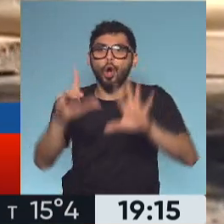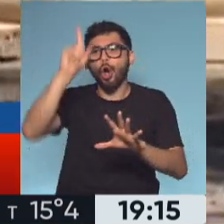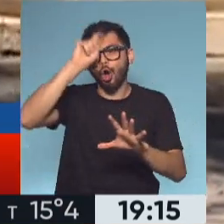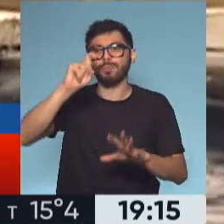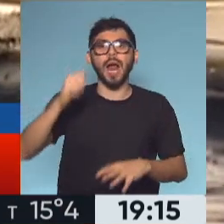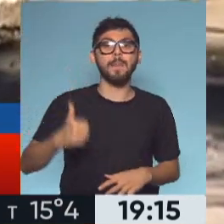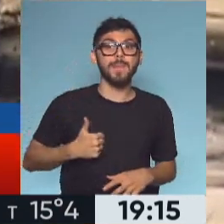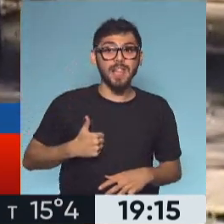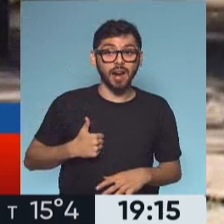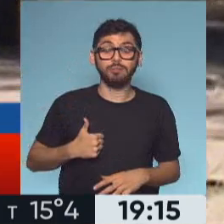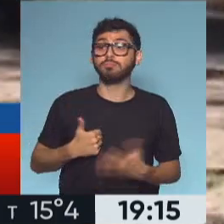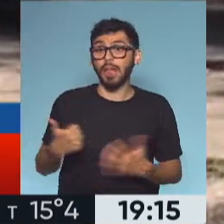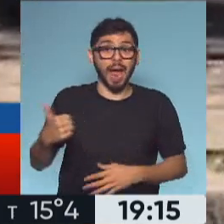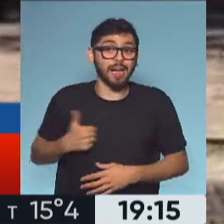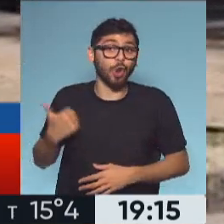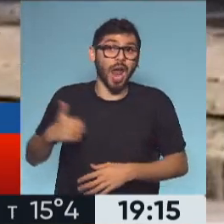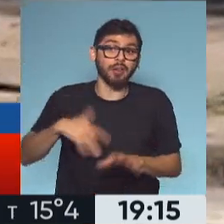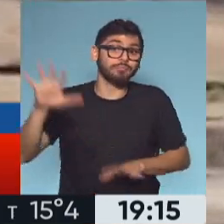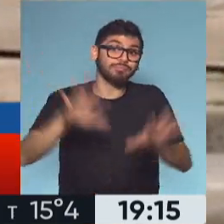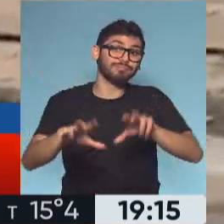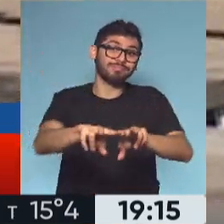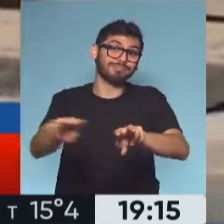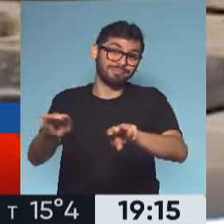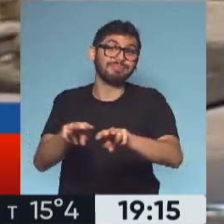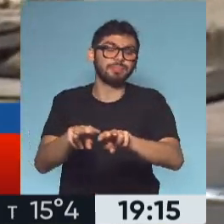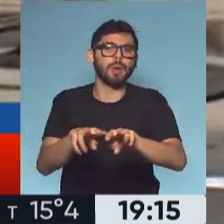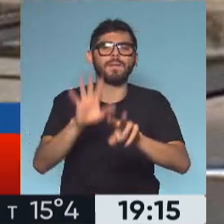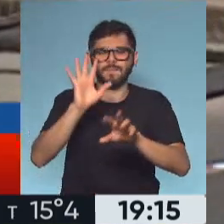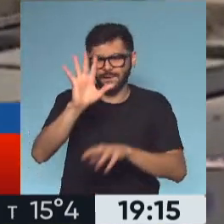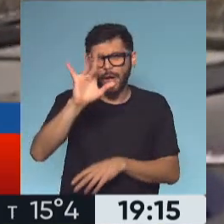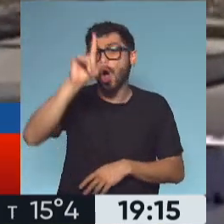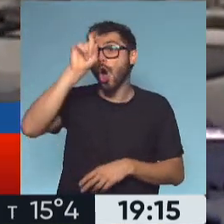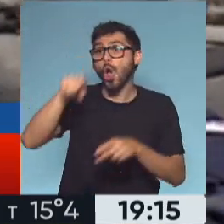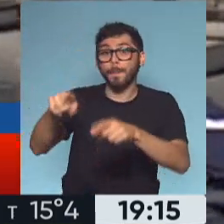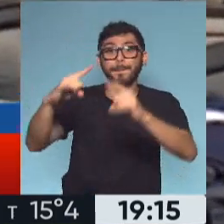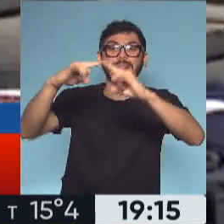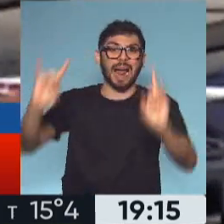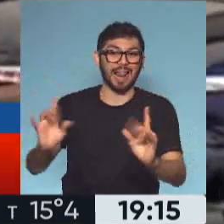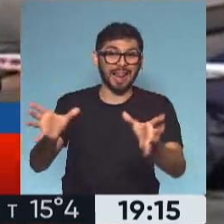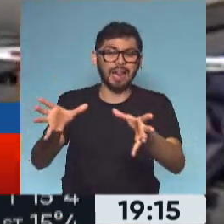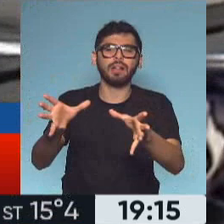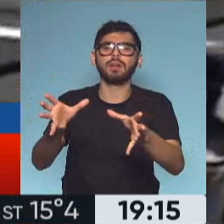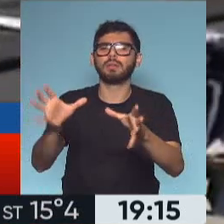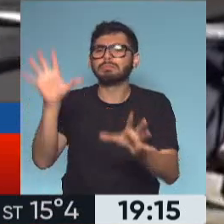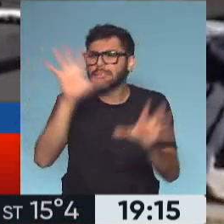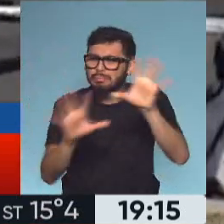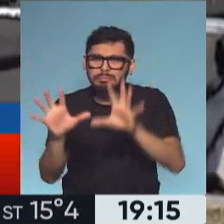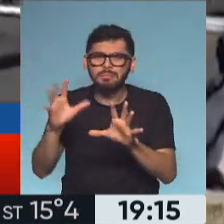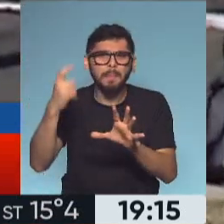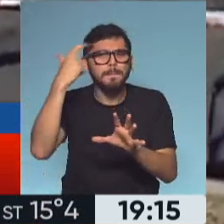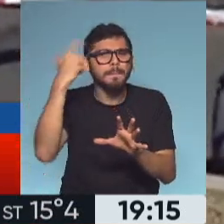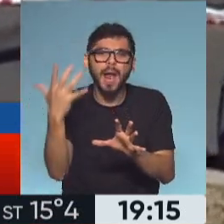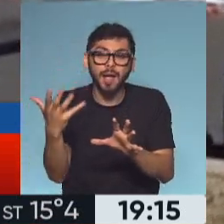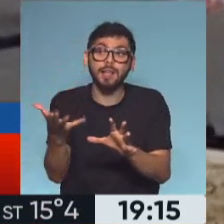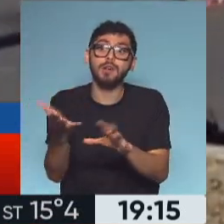colocado el ejército argentino. A ver, el hospital de campaña fue pensado para que funcione, en